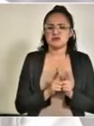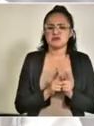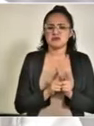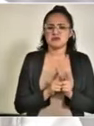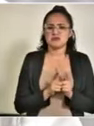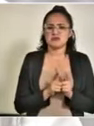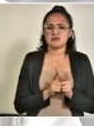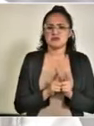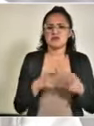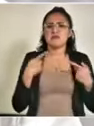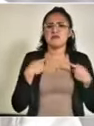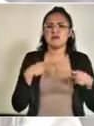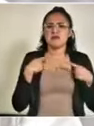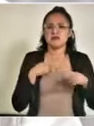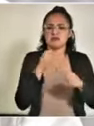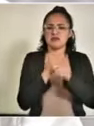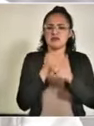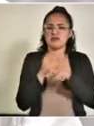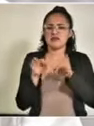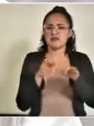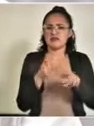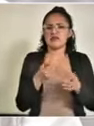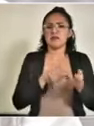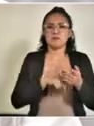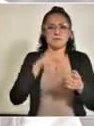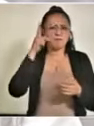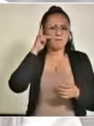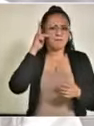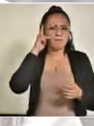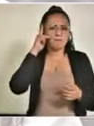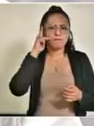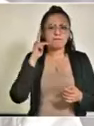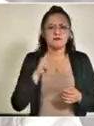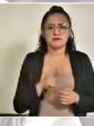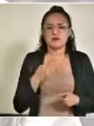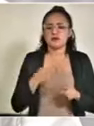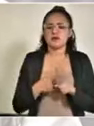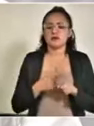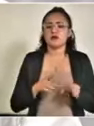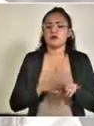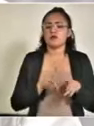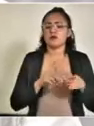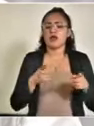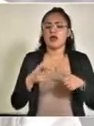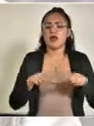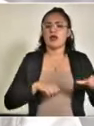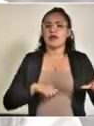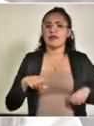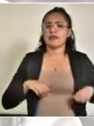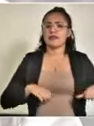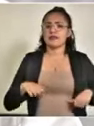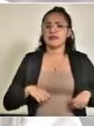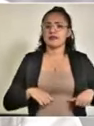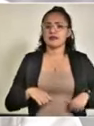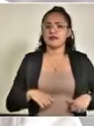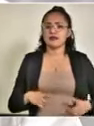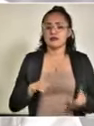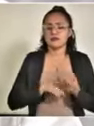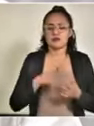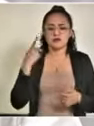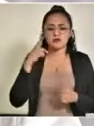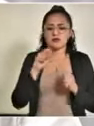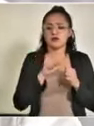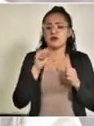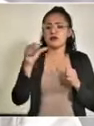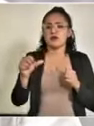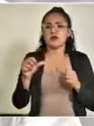de transportistas piratas que desarrollan sus actividades de Puebla